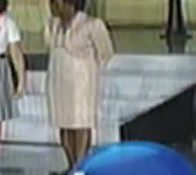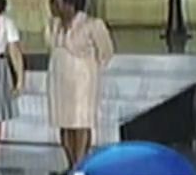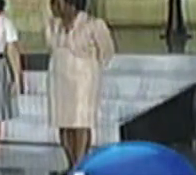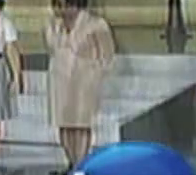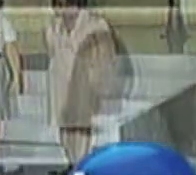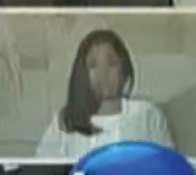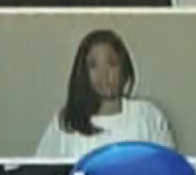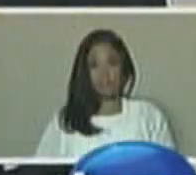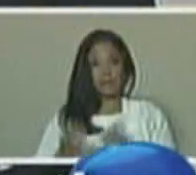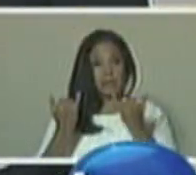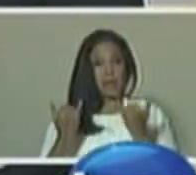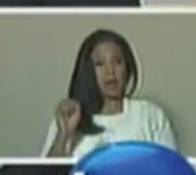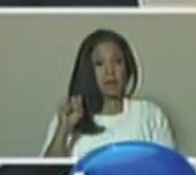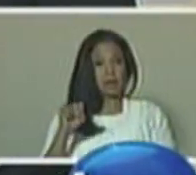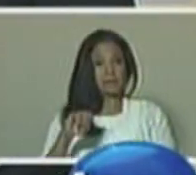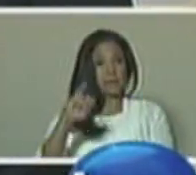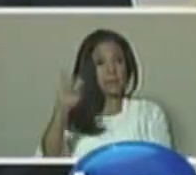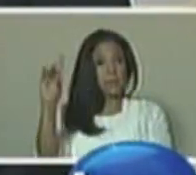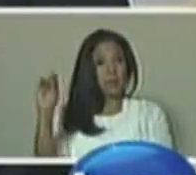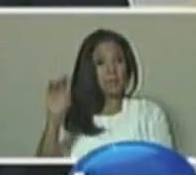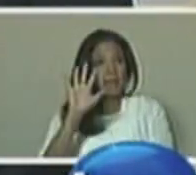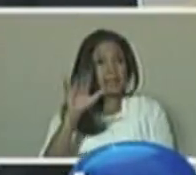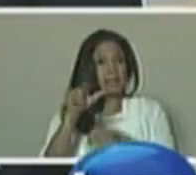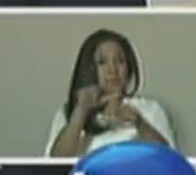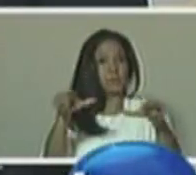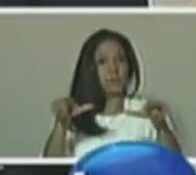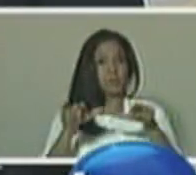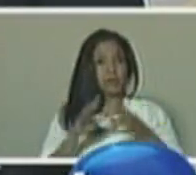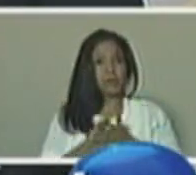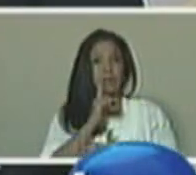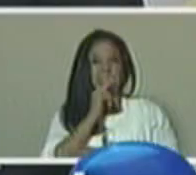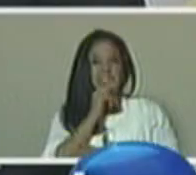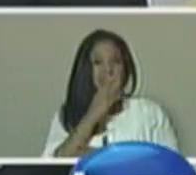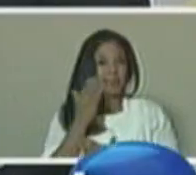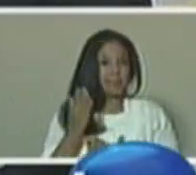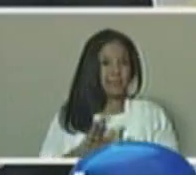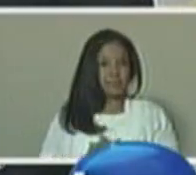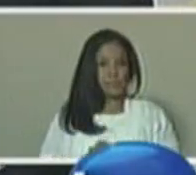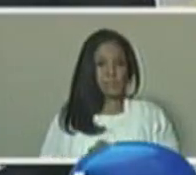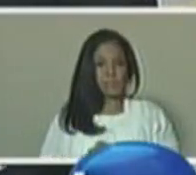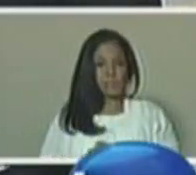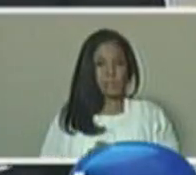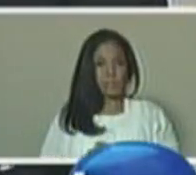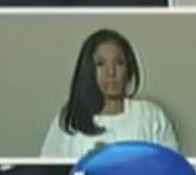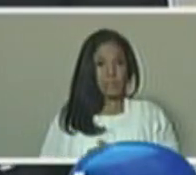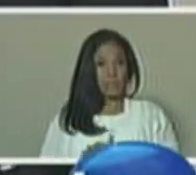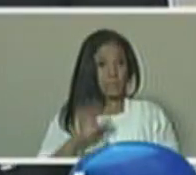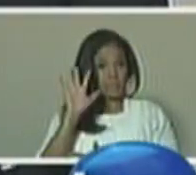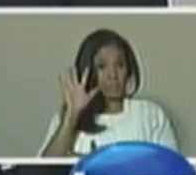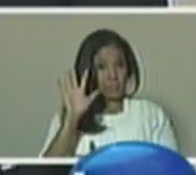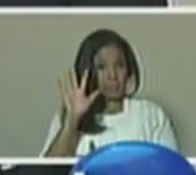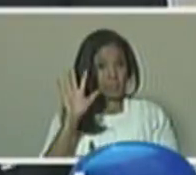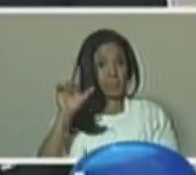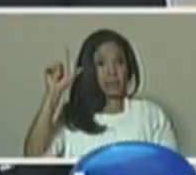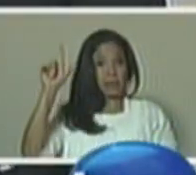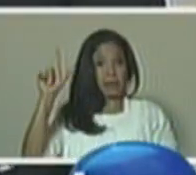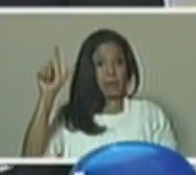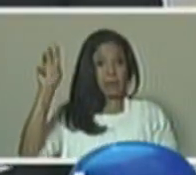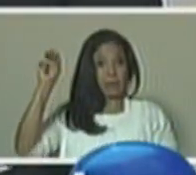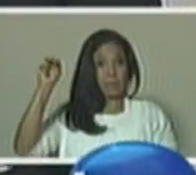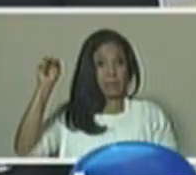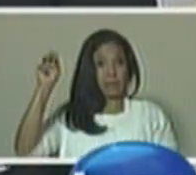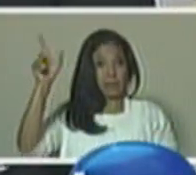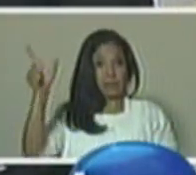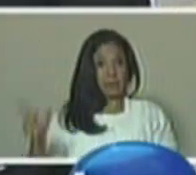Y ahora sí, Juan David, el quinto lugar, ¿quién es? El quinto lugar, Laura Miranda de